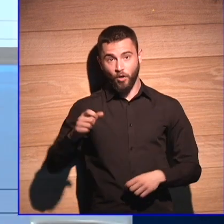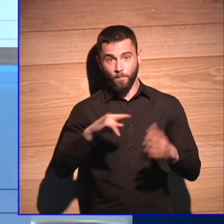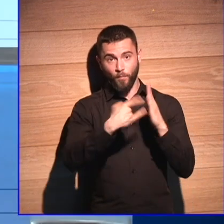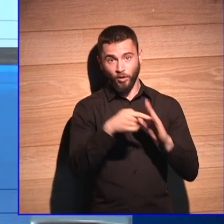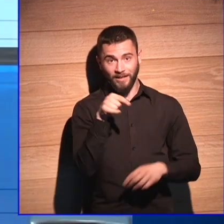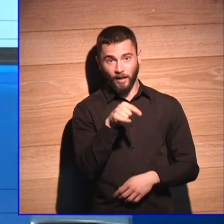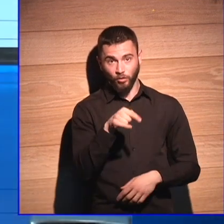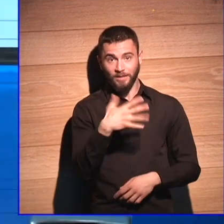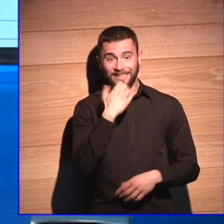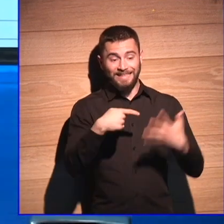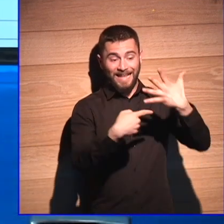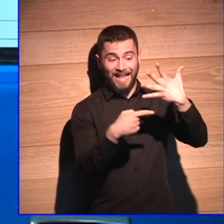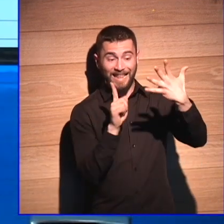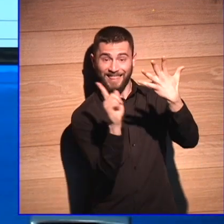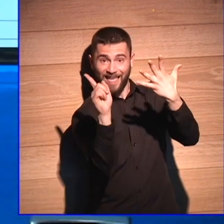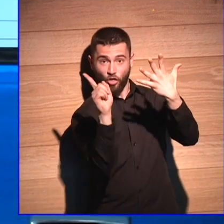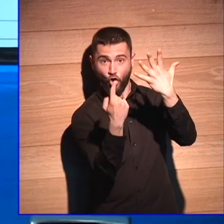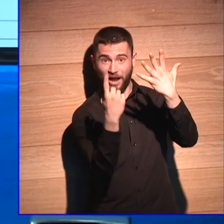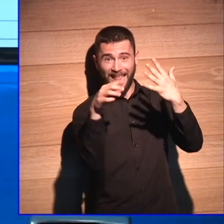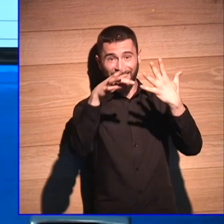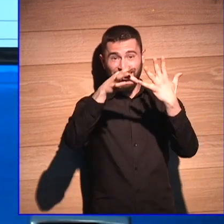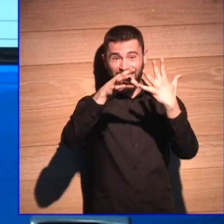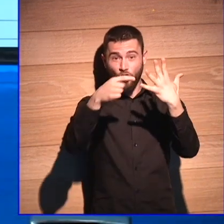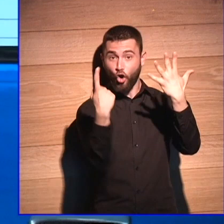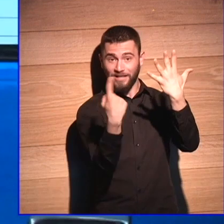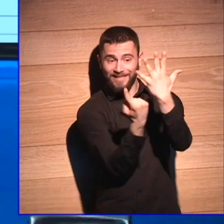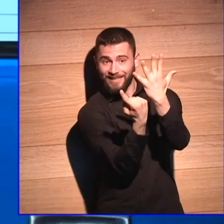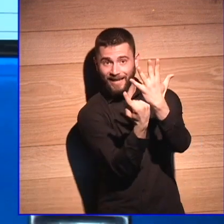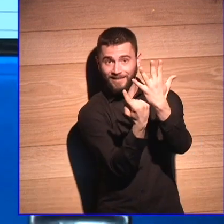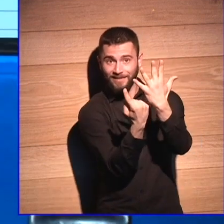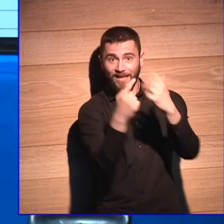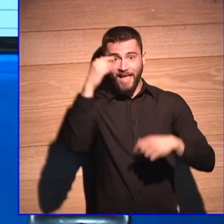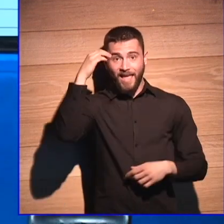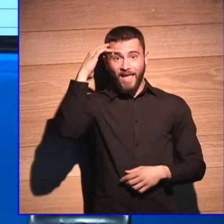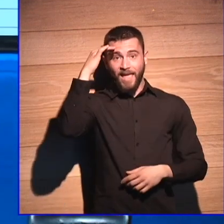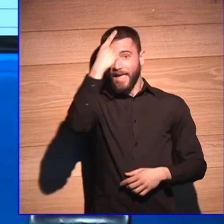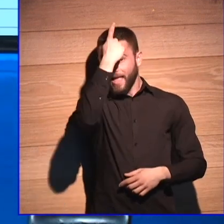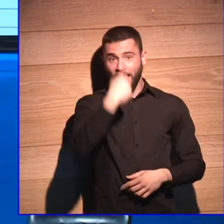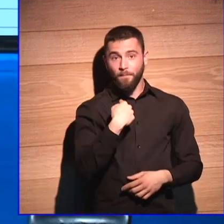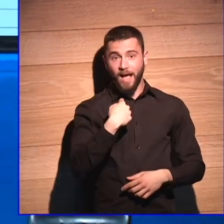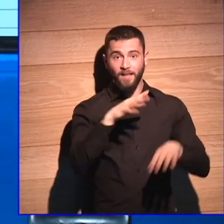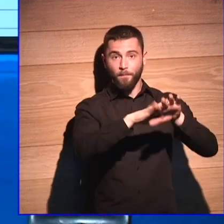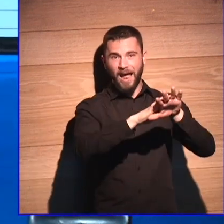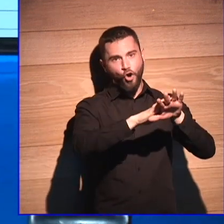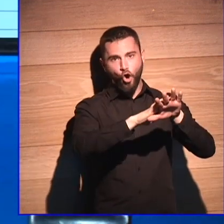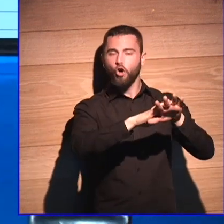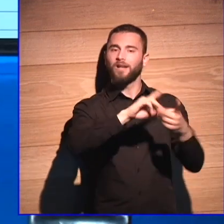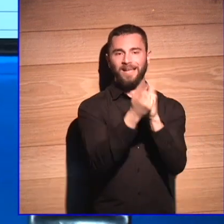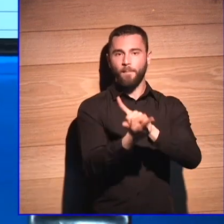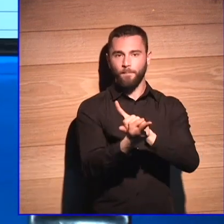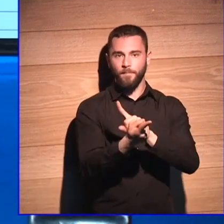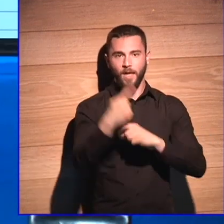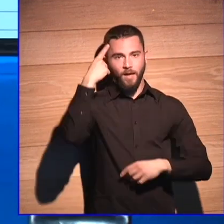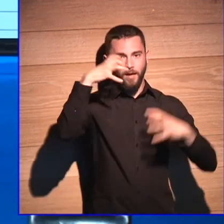de usar este sexto dedo cambia la imagen cerebral que tiene de la mano. Sabéis que en la corteza motora tenemos como